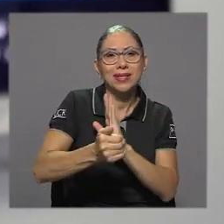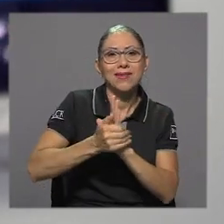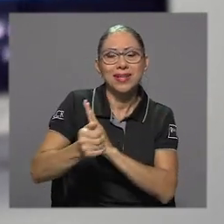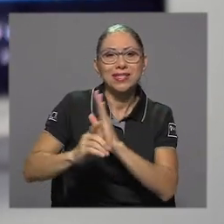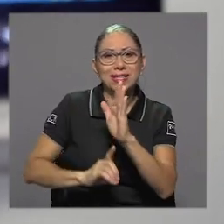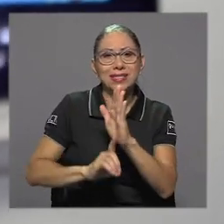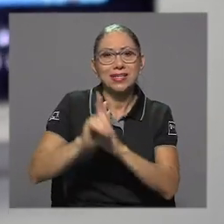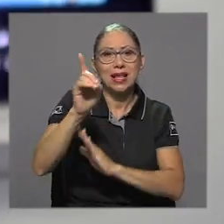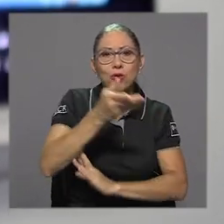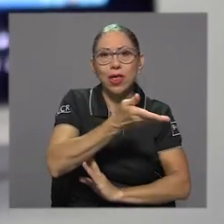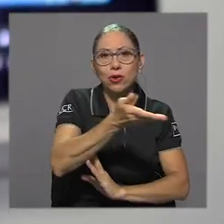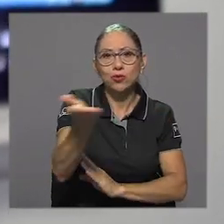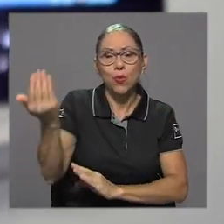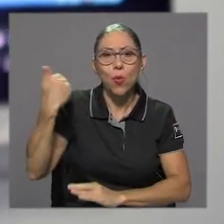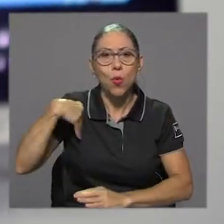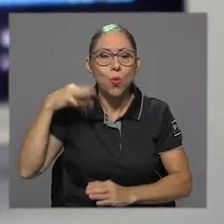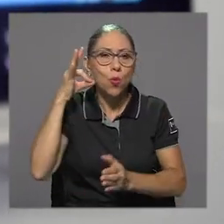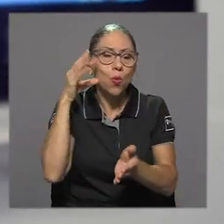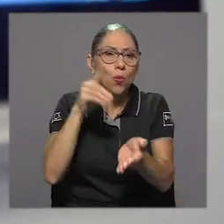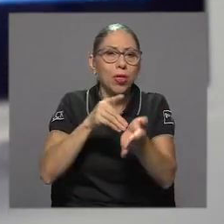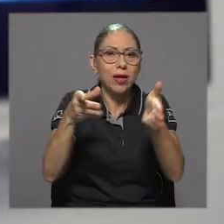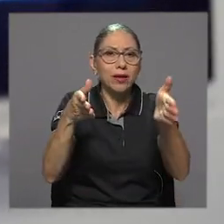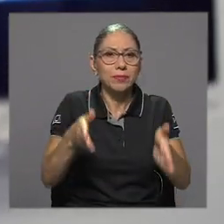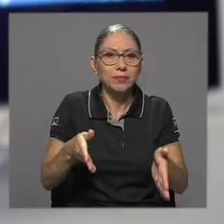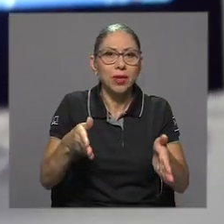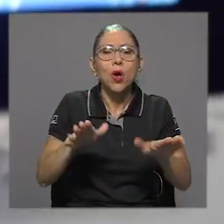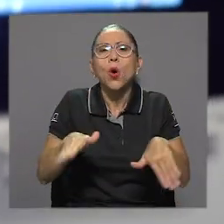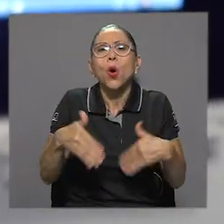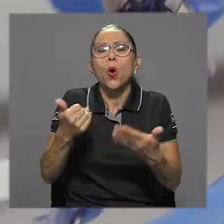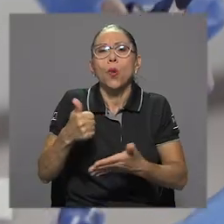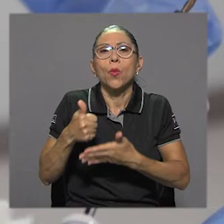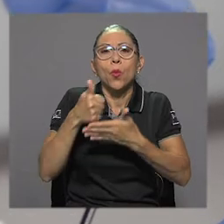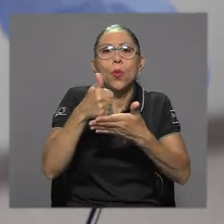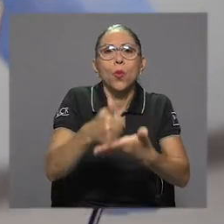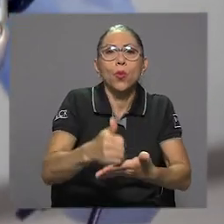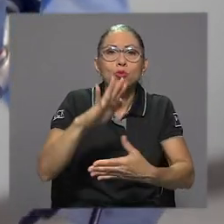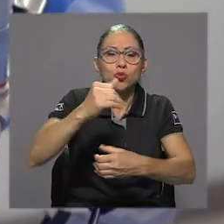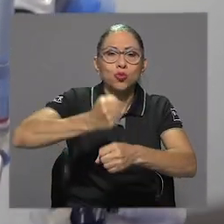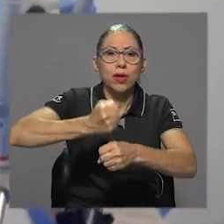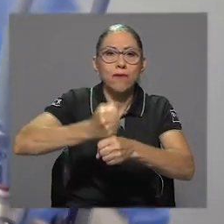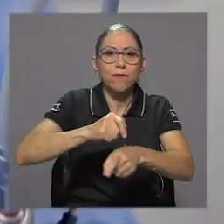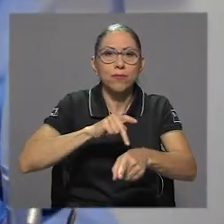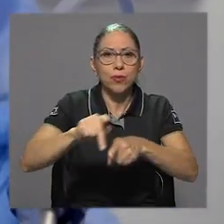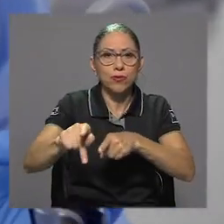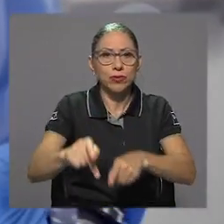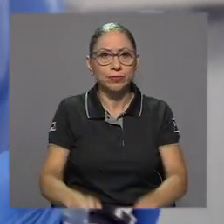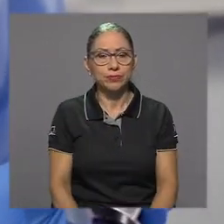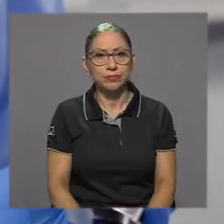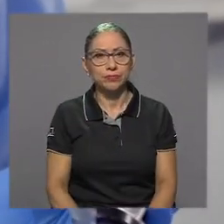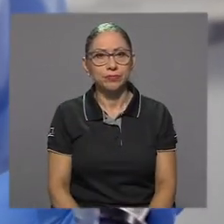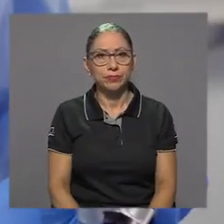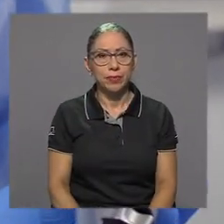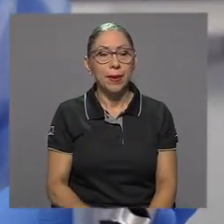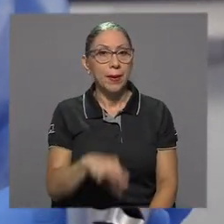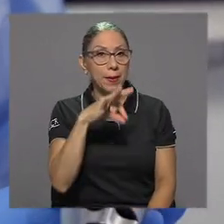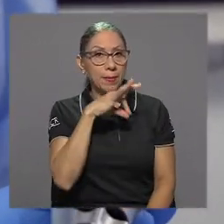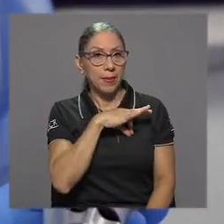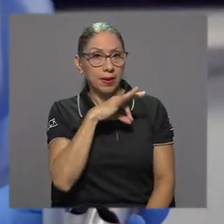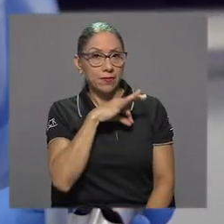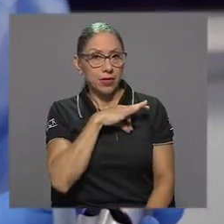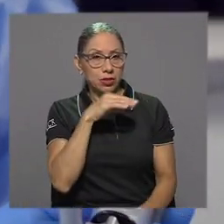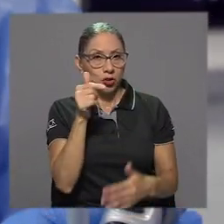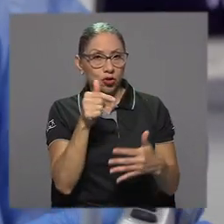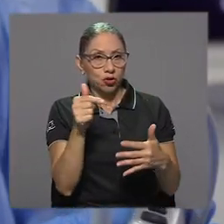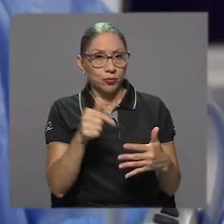cuáles son las habilidades desarrolladas por los y las residentes y cómo les ayudarán en su quehacer